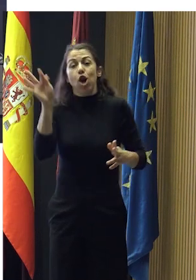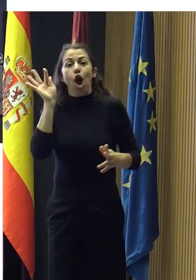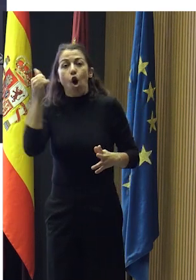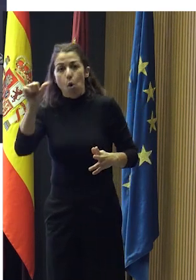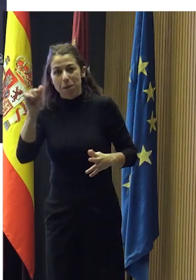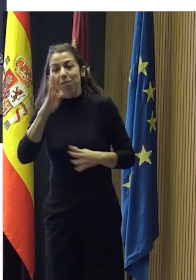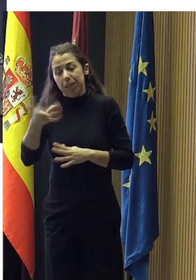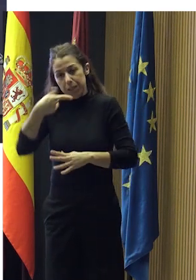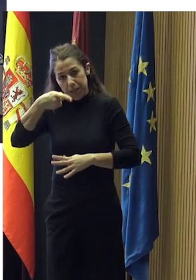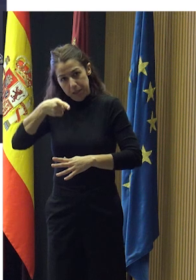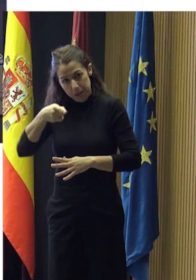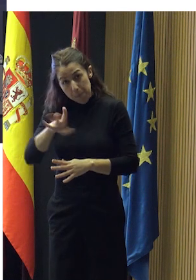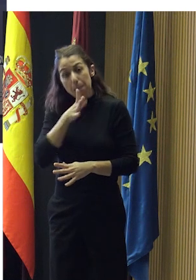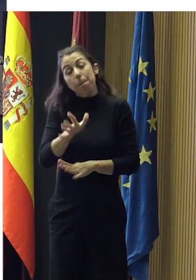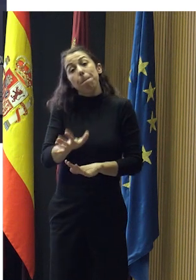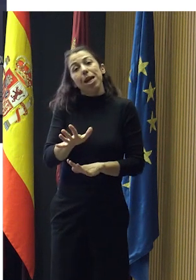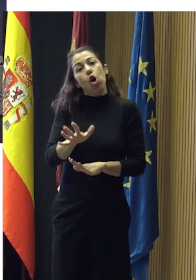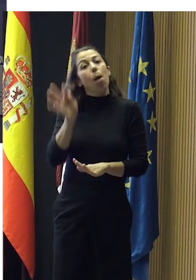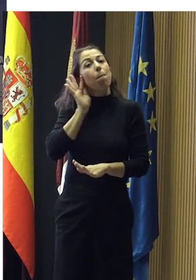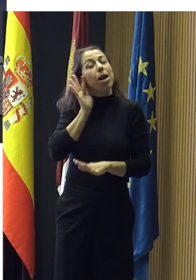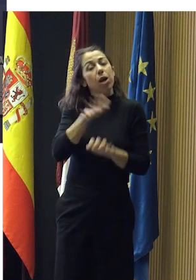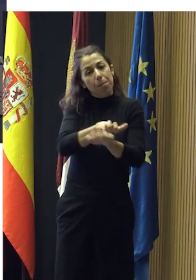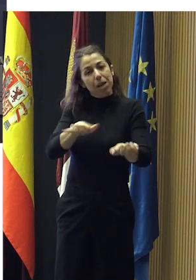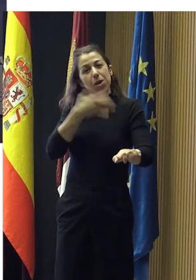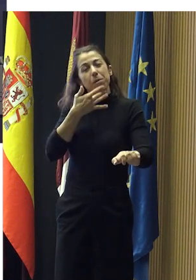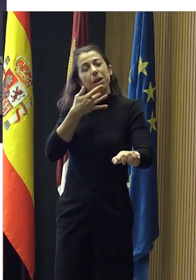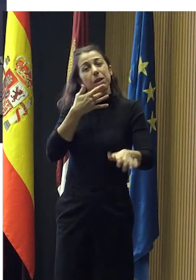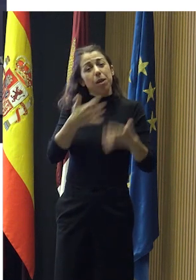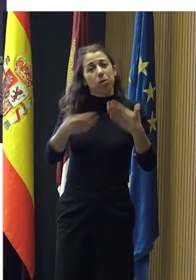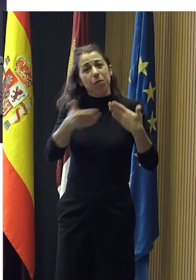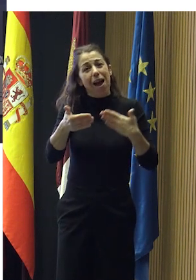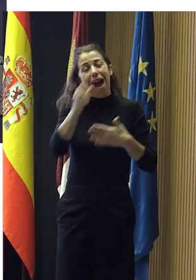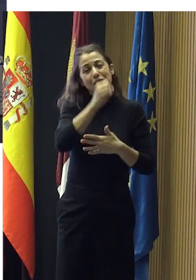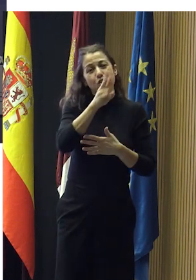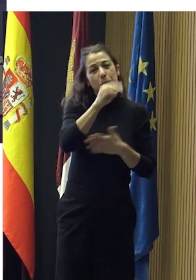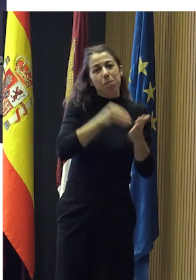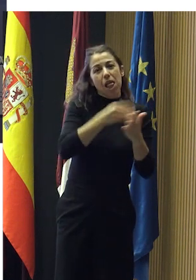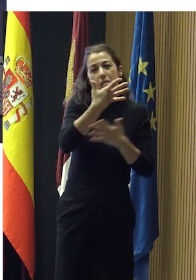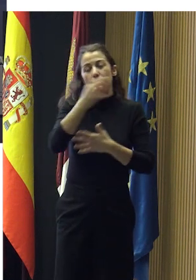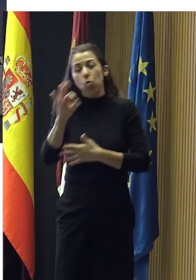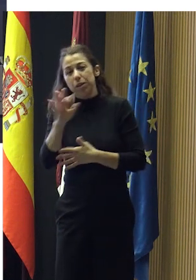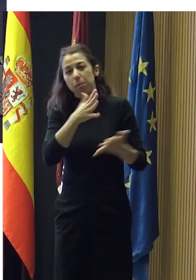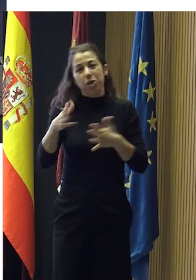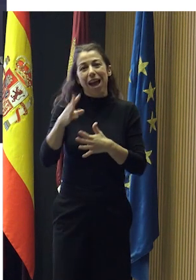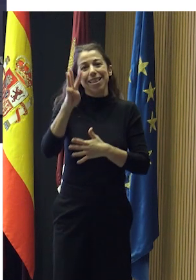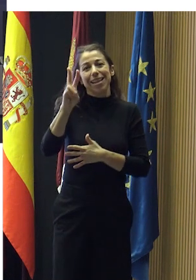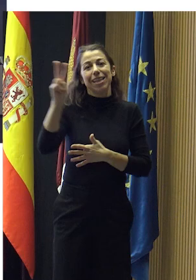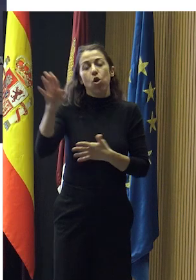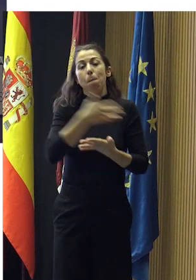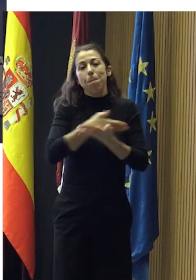padecerlo, es algo marginal, y se estima que en el año 2050 este número puede llegar a los 32